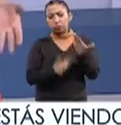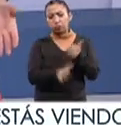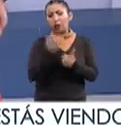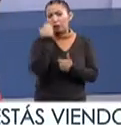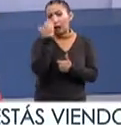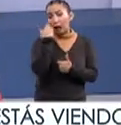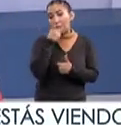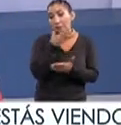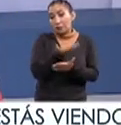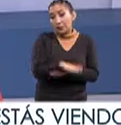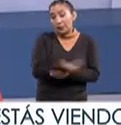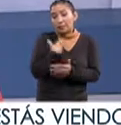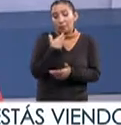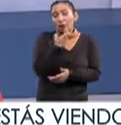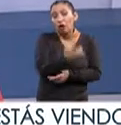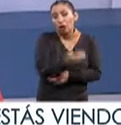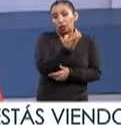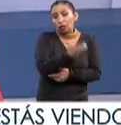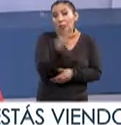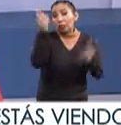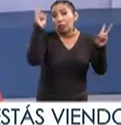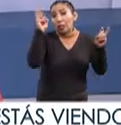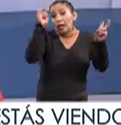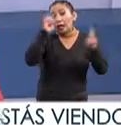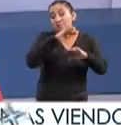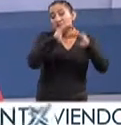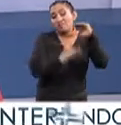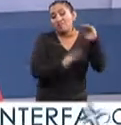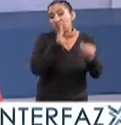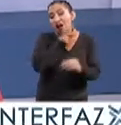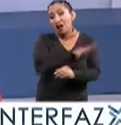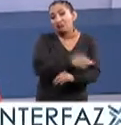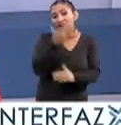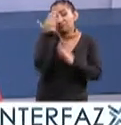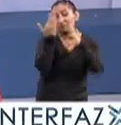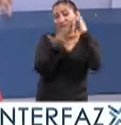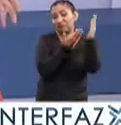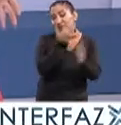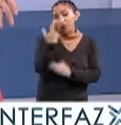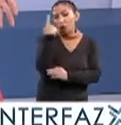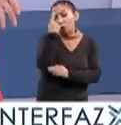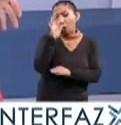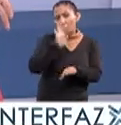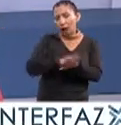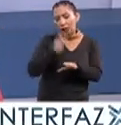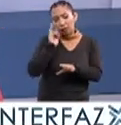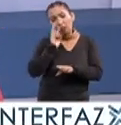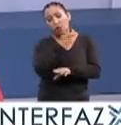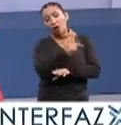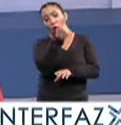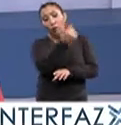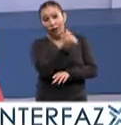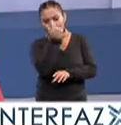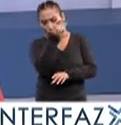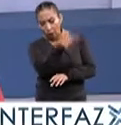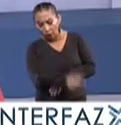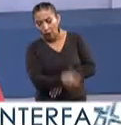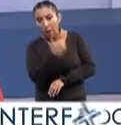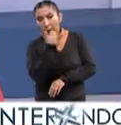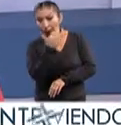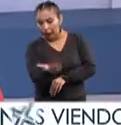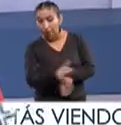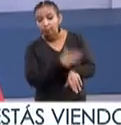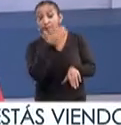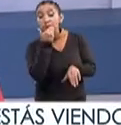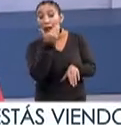la escuela, lo que ocasiona lo que llamamos un bajo rendimiento escolar. El indicador más común que tenemos es que un estudiante con buen